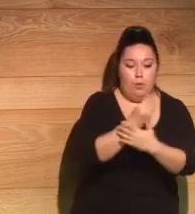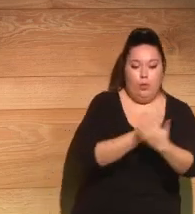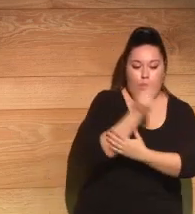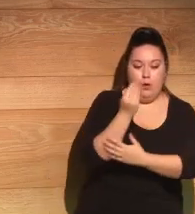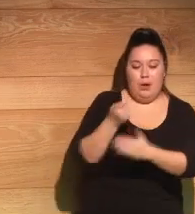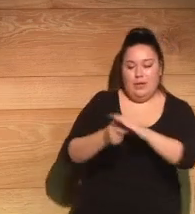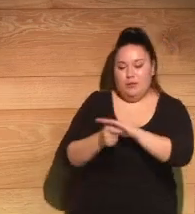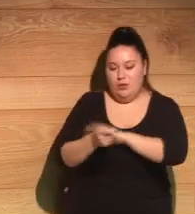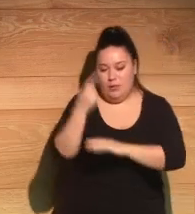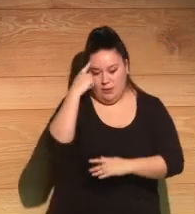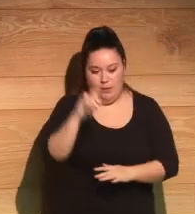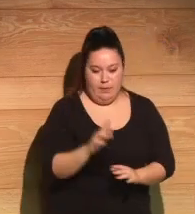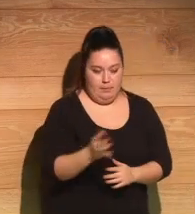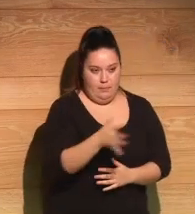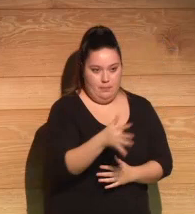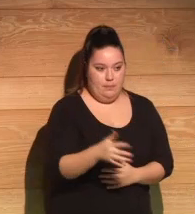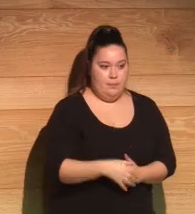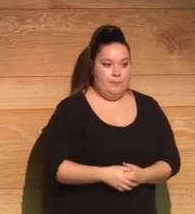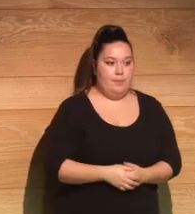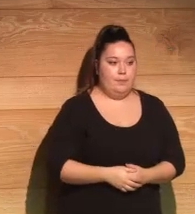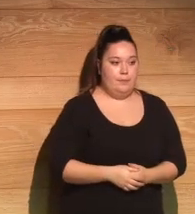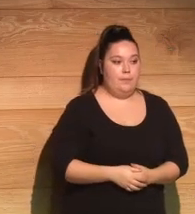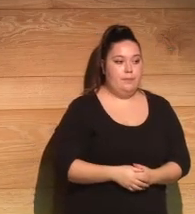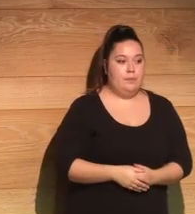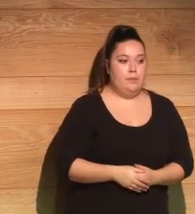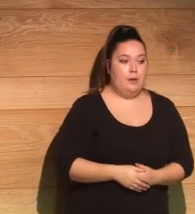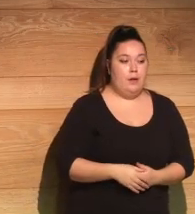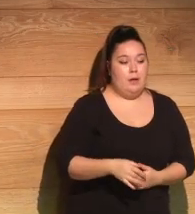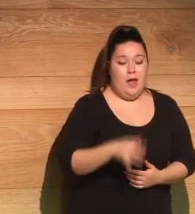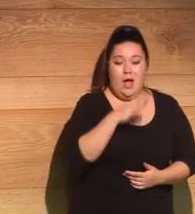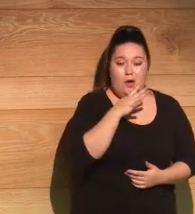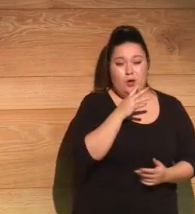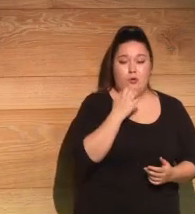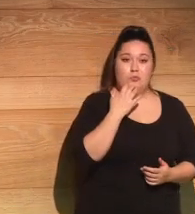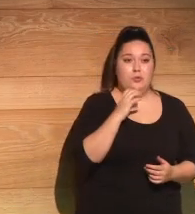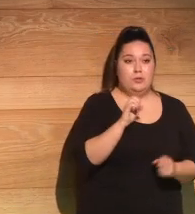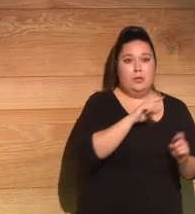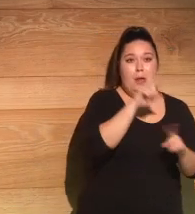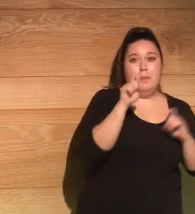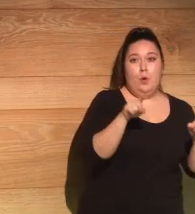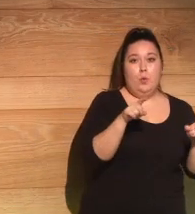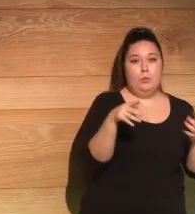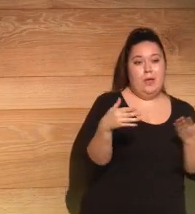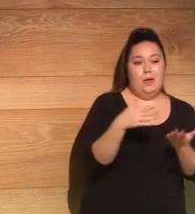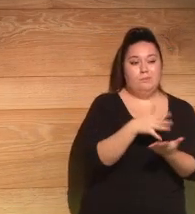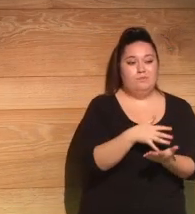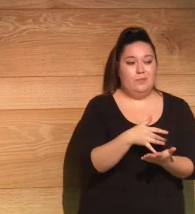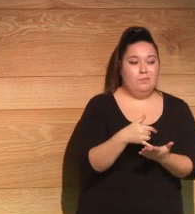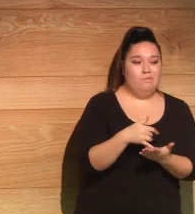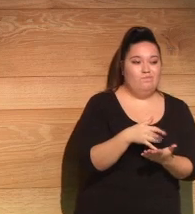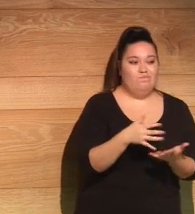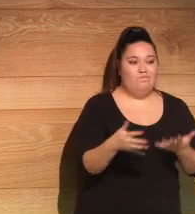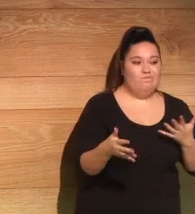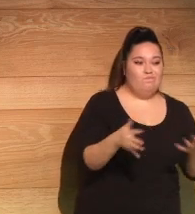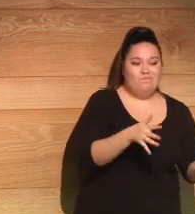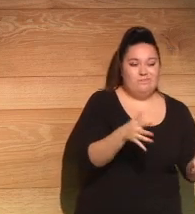Belén. Sí, yo creo que también lo que decías antes, ¿no?, de que esto es una cuestión ambivalente, ¿no? Porque por una parte es